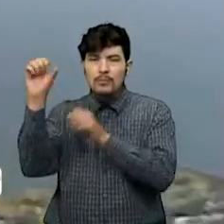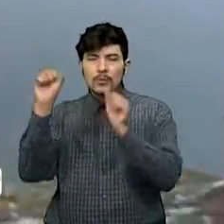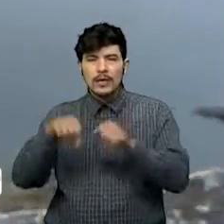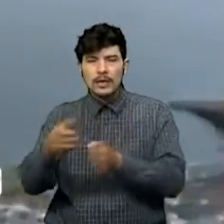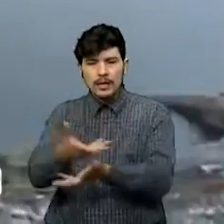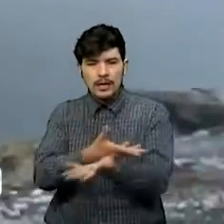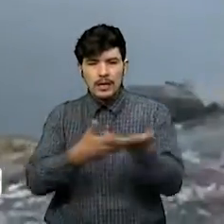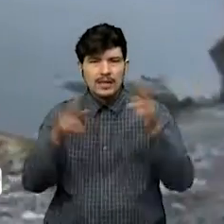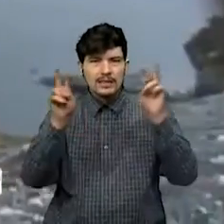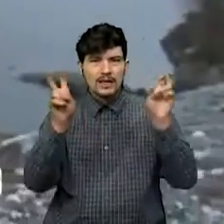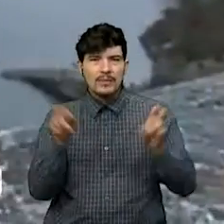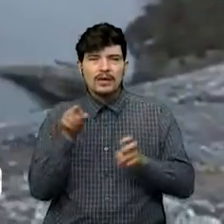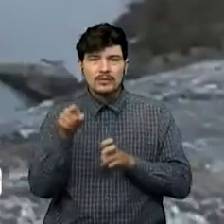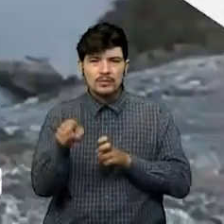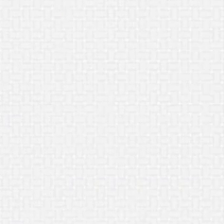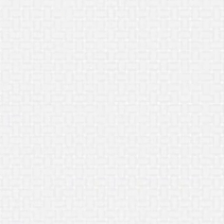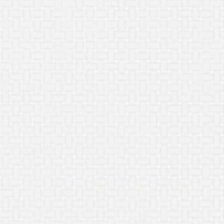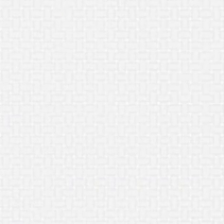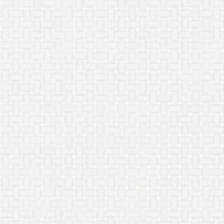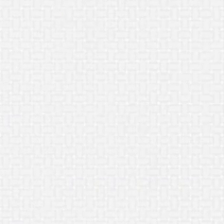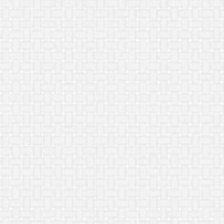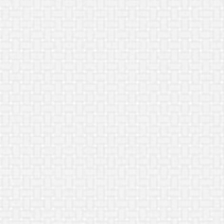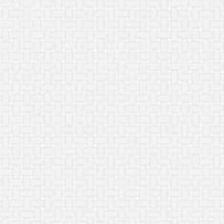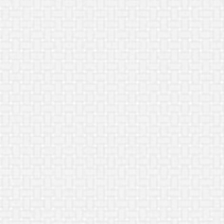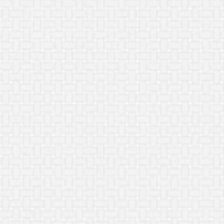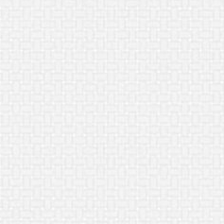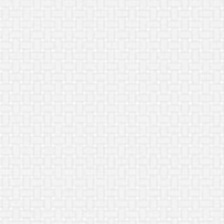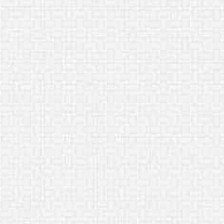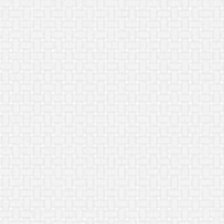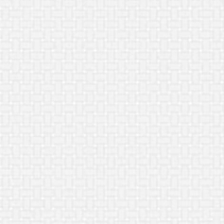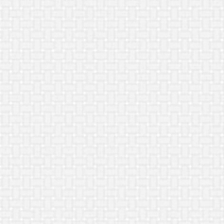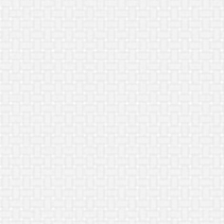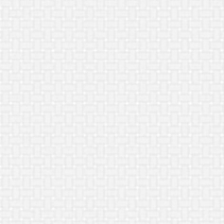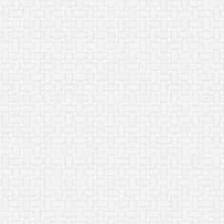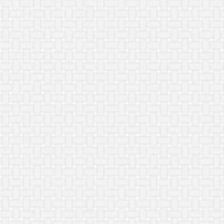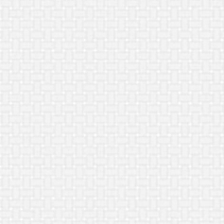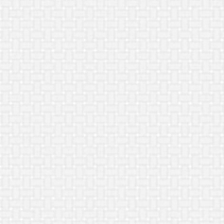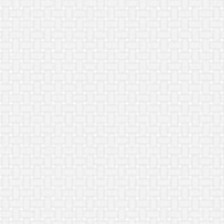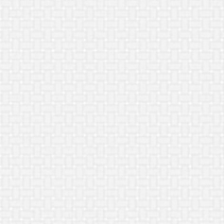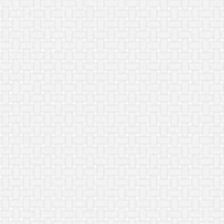entre otros temas acá en antro puntocom